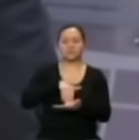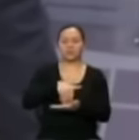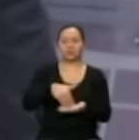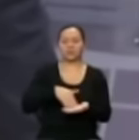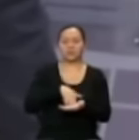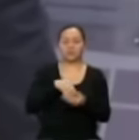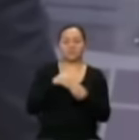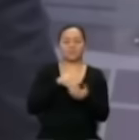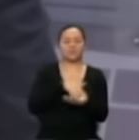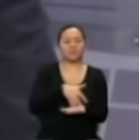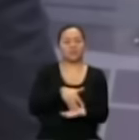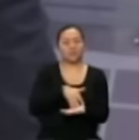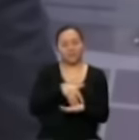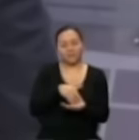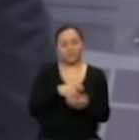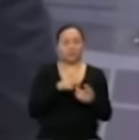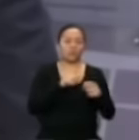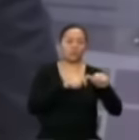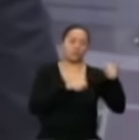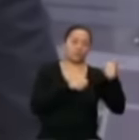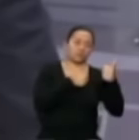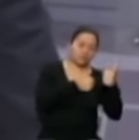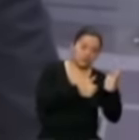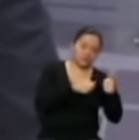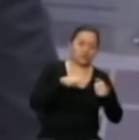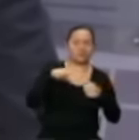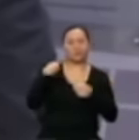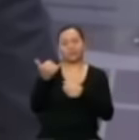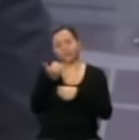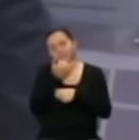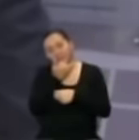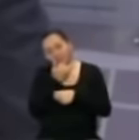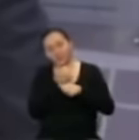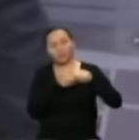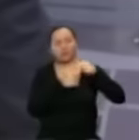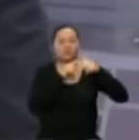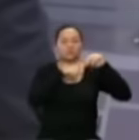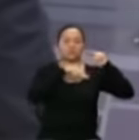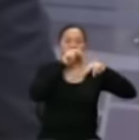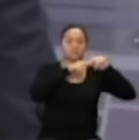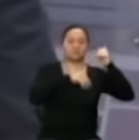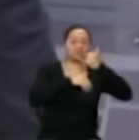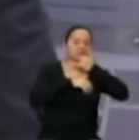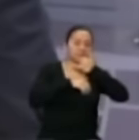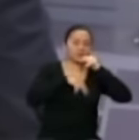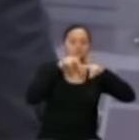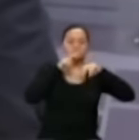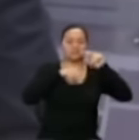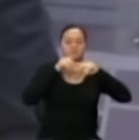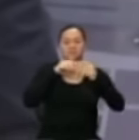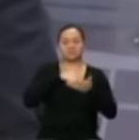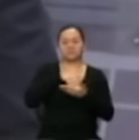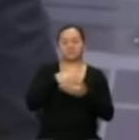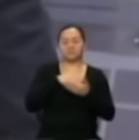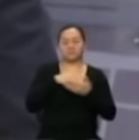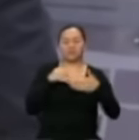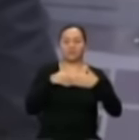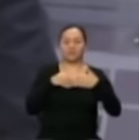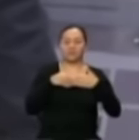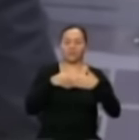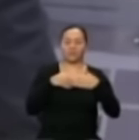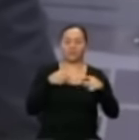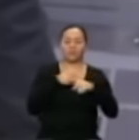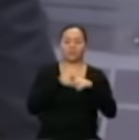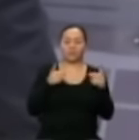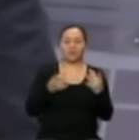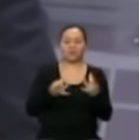en ciertos sectores que en otros. Construcciones cercanas a las costas, construcciones con materiales de